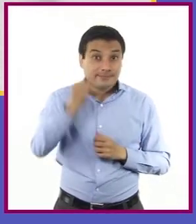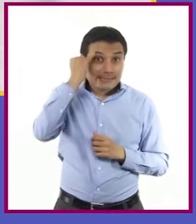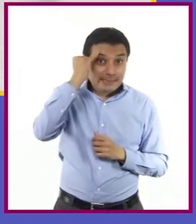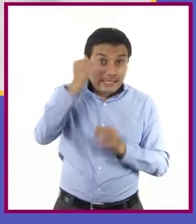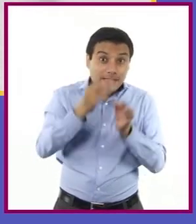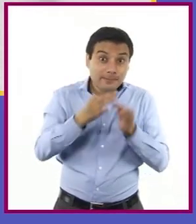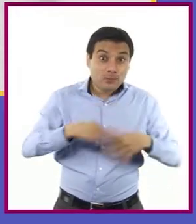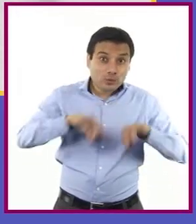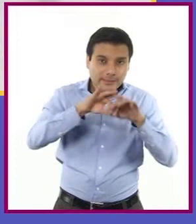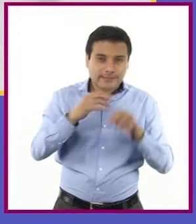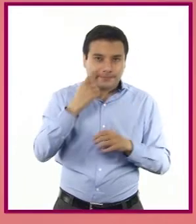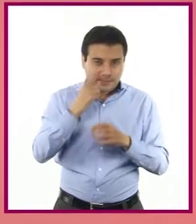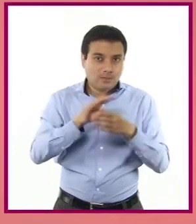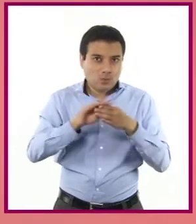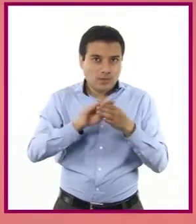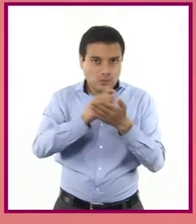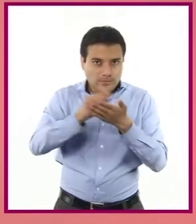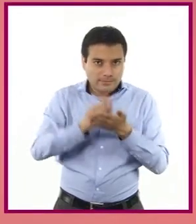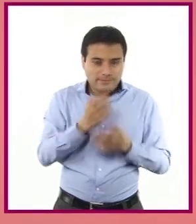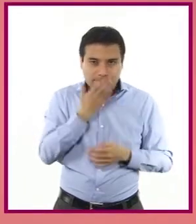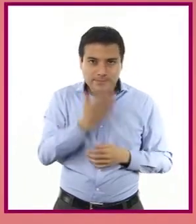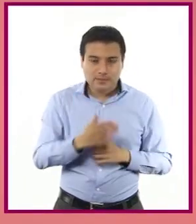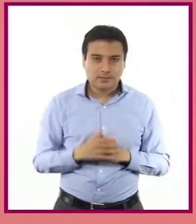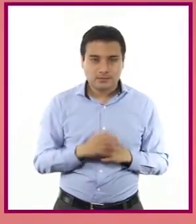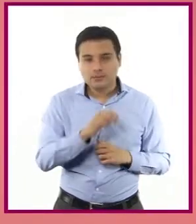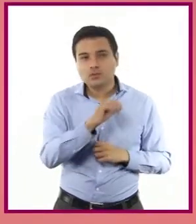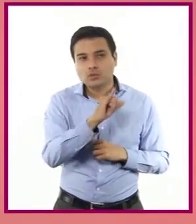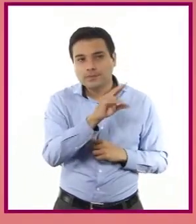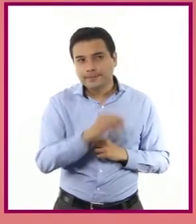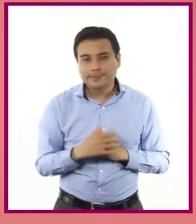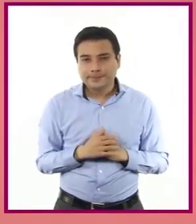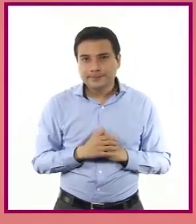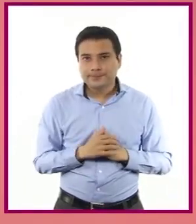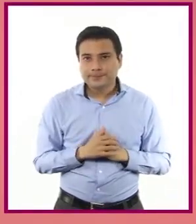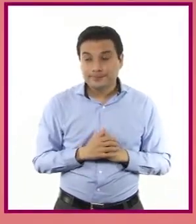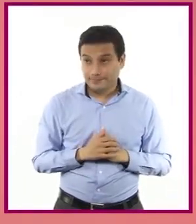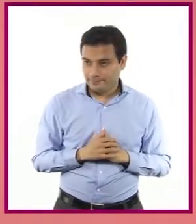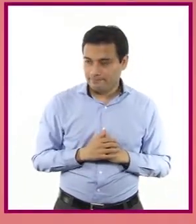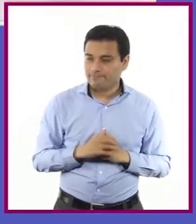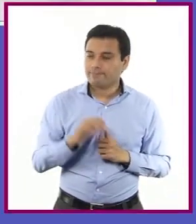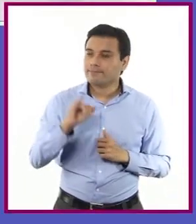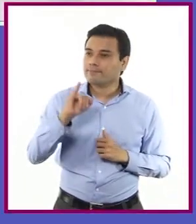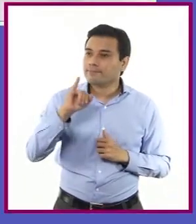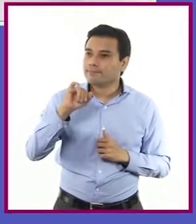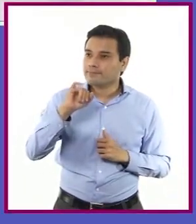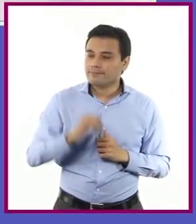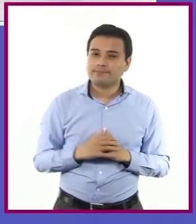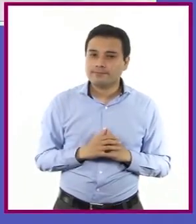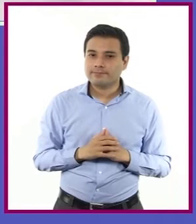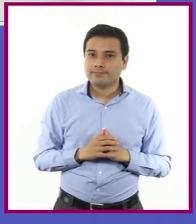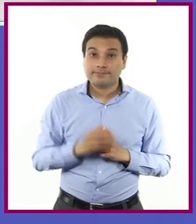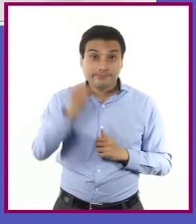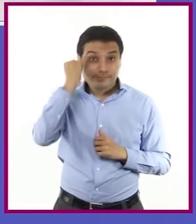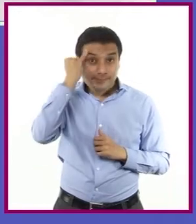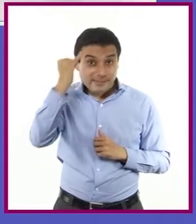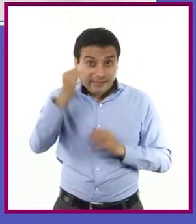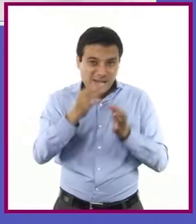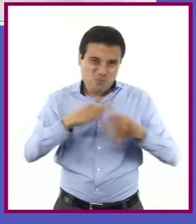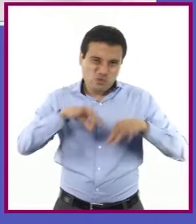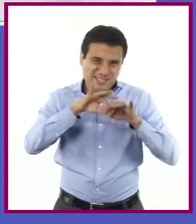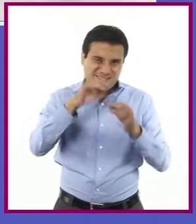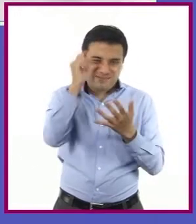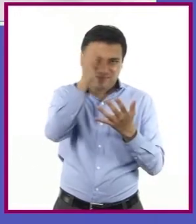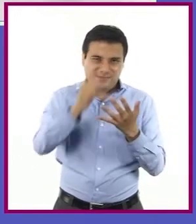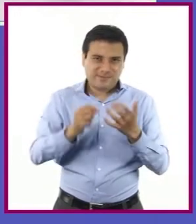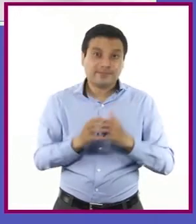con el subrayado de color lila. ¿No es así, profesora? Correcto. Las ideas principales